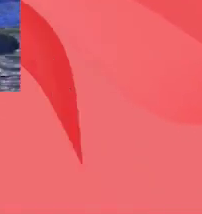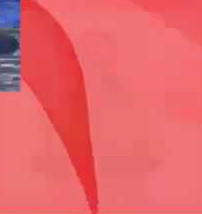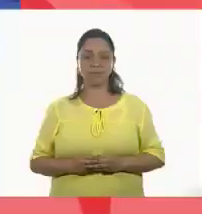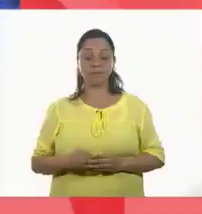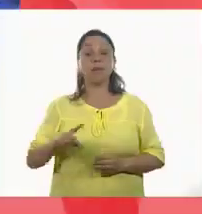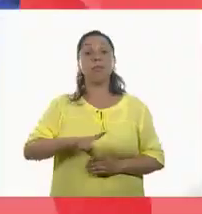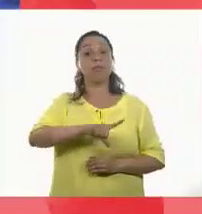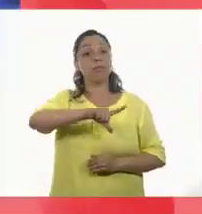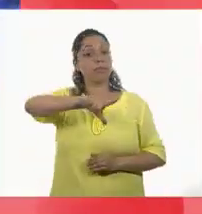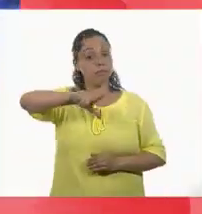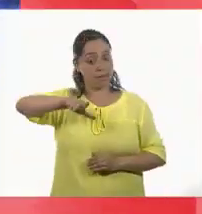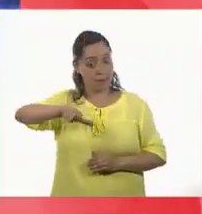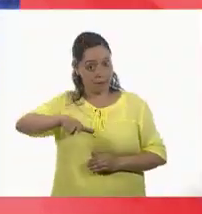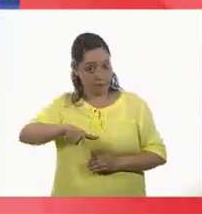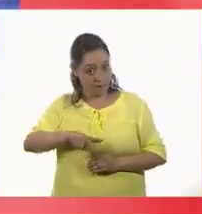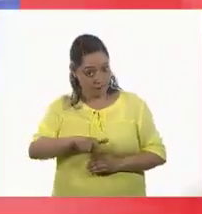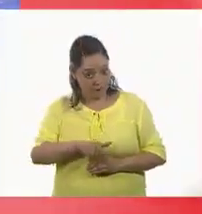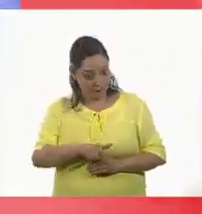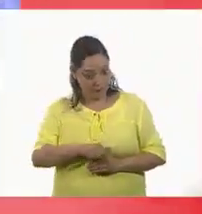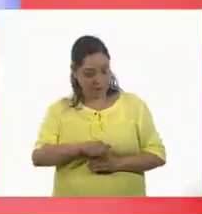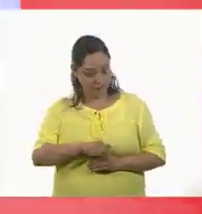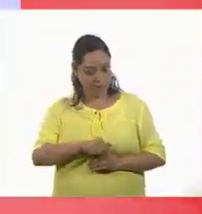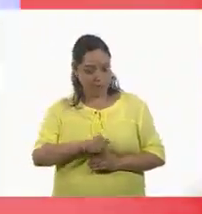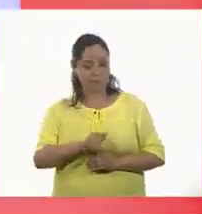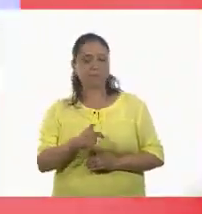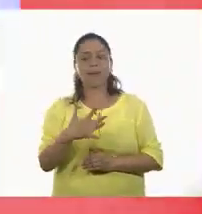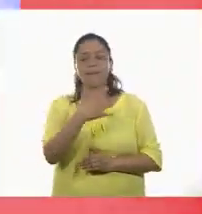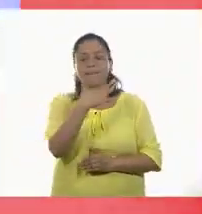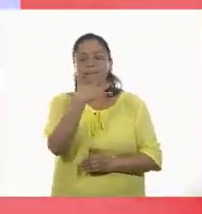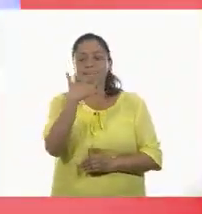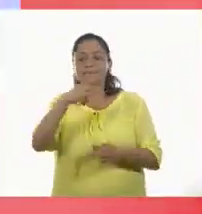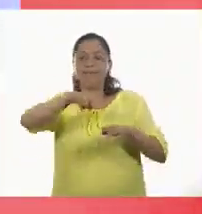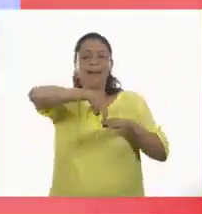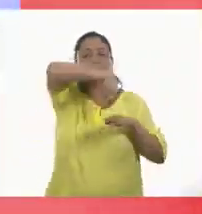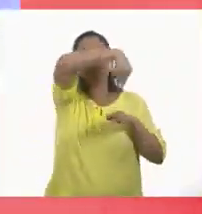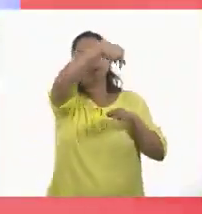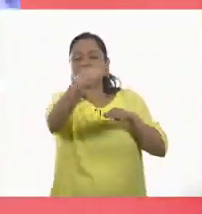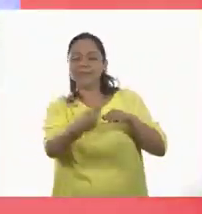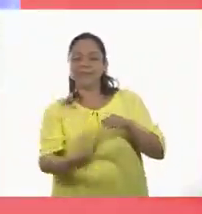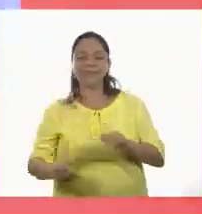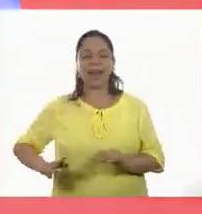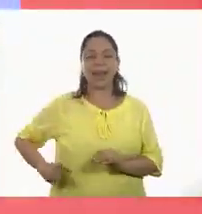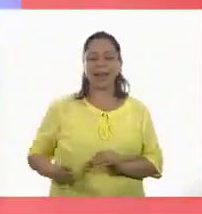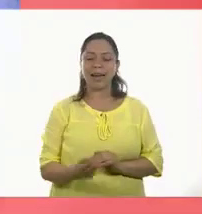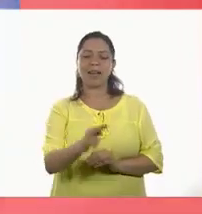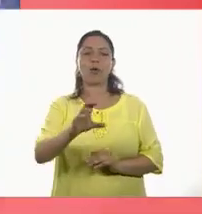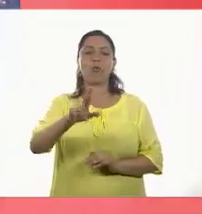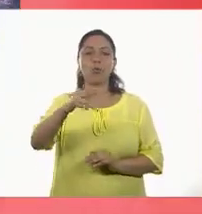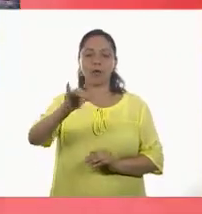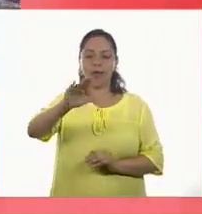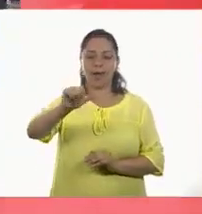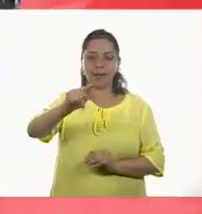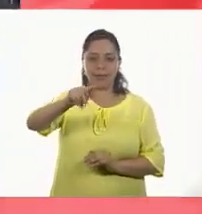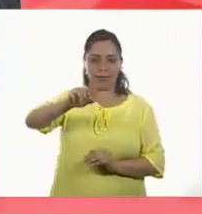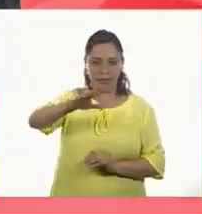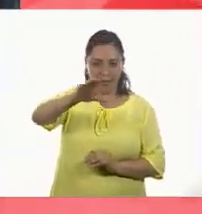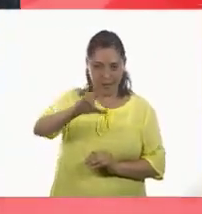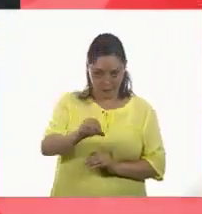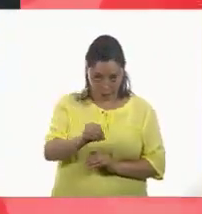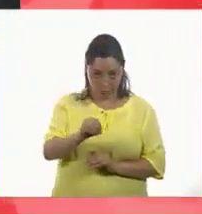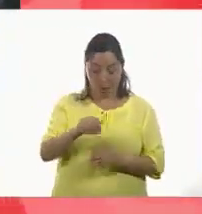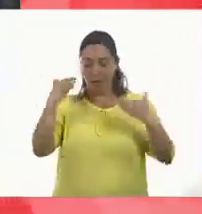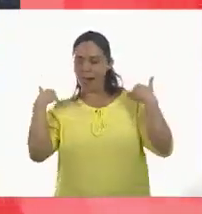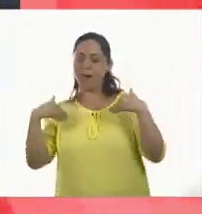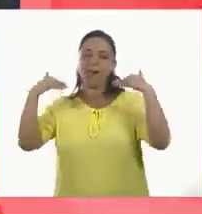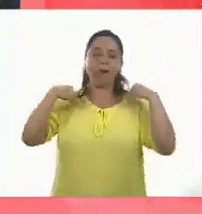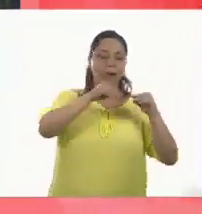Y después, un refrescante chapuzón en las aguas del río Puyacatenco. Nada mejor para terminar un